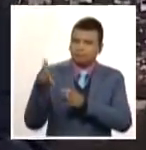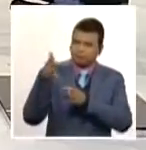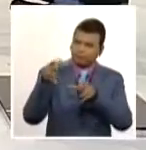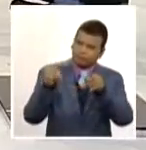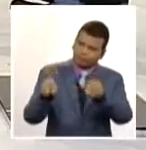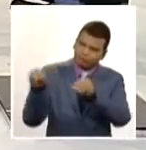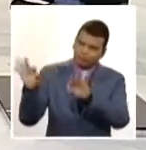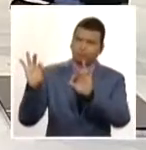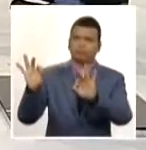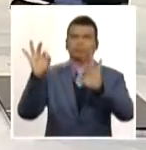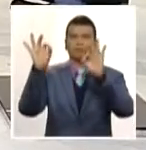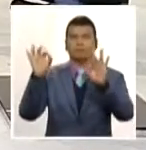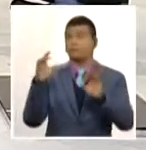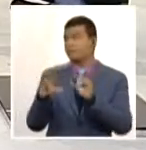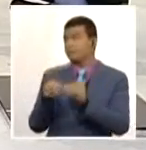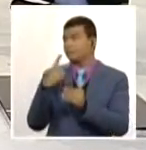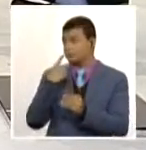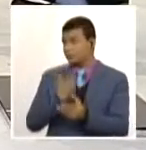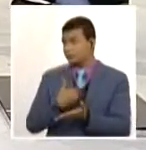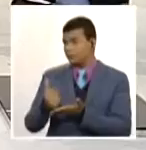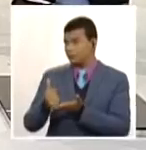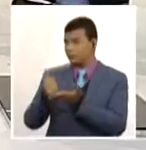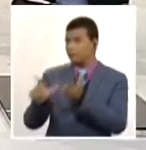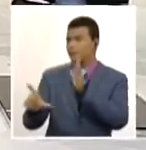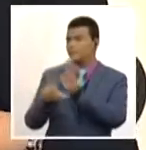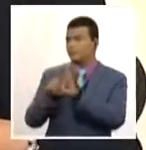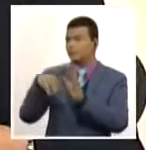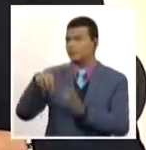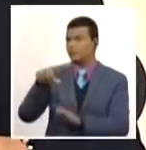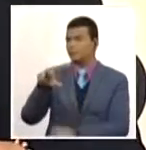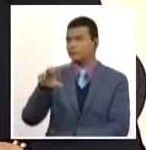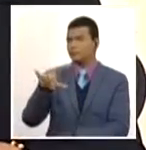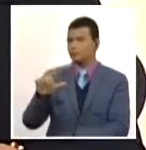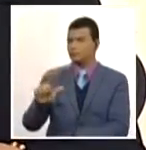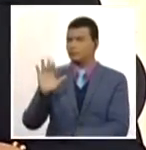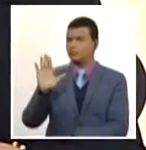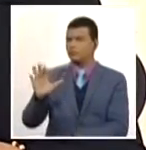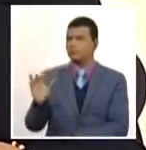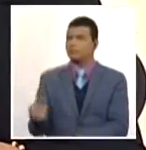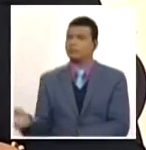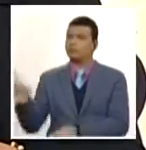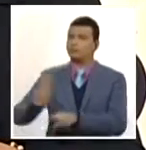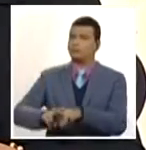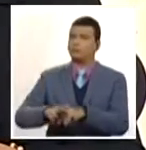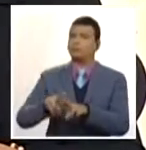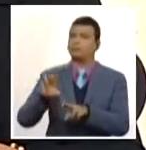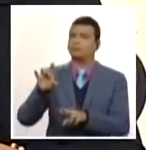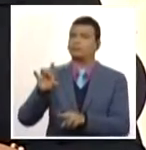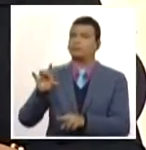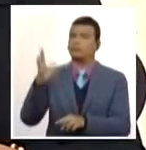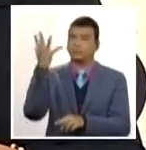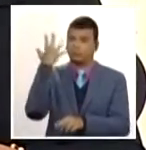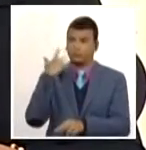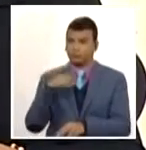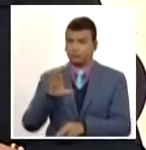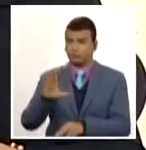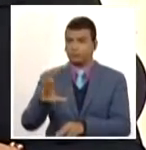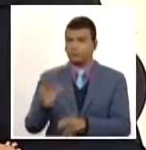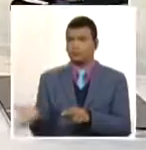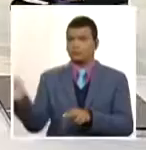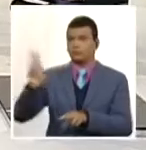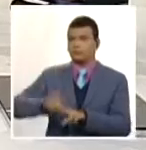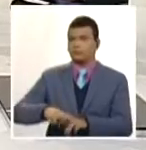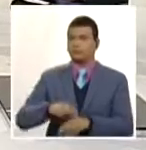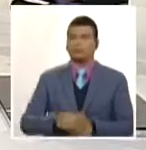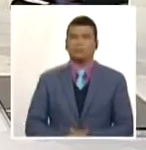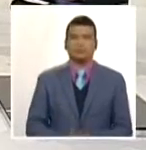eso también beneficiaría a los padres porque la ley María, según la propuesta, aumentaría a los 15 días exactamente. Bueno, ahí está